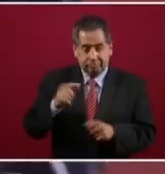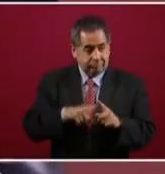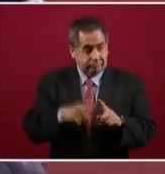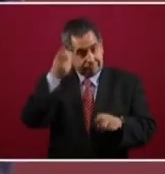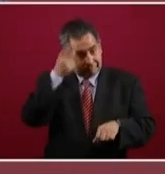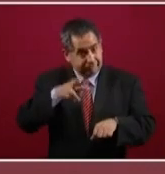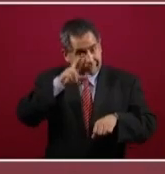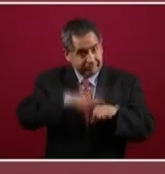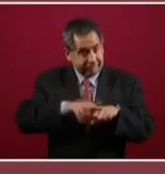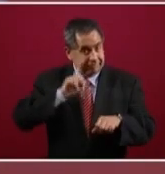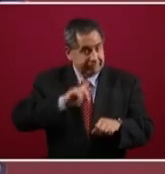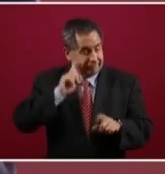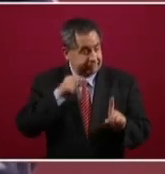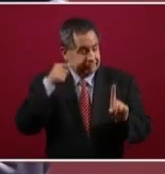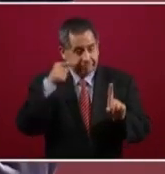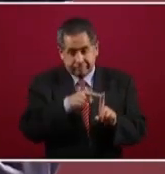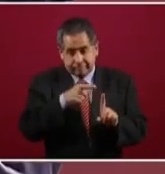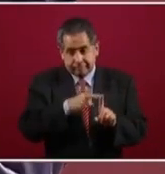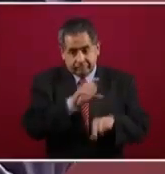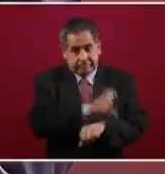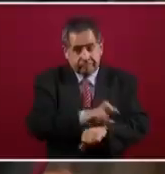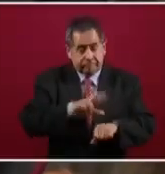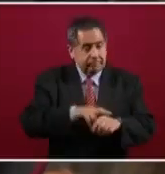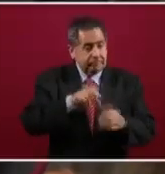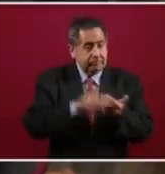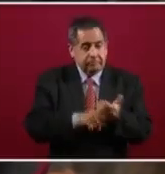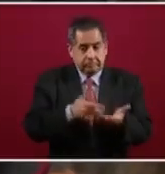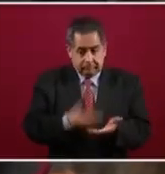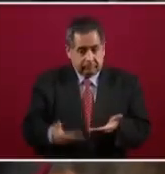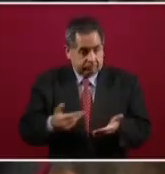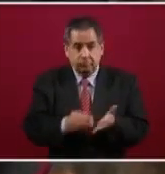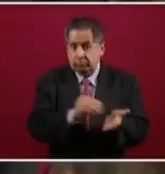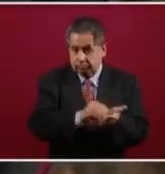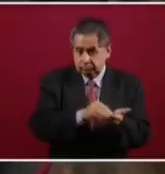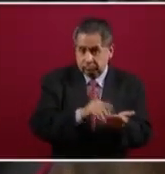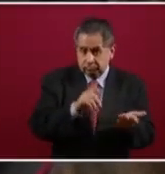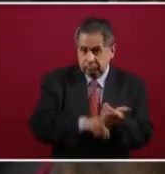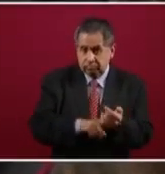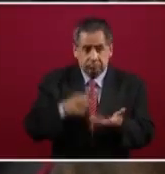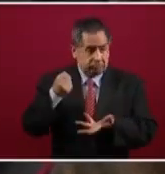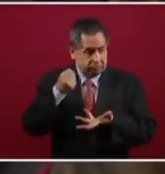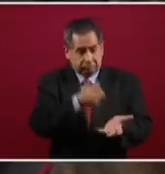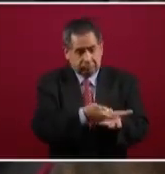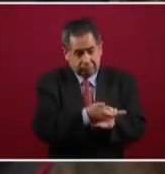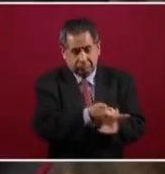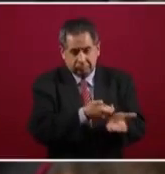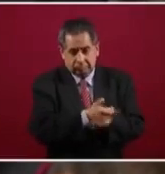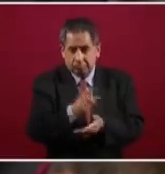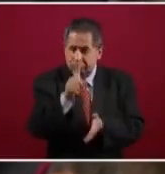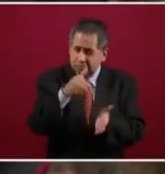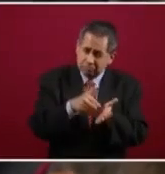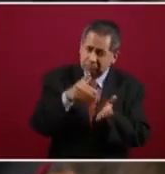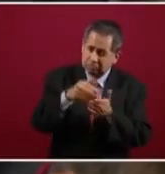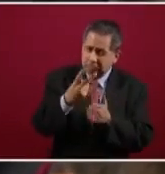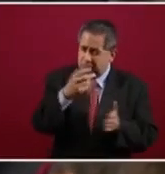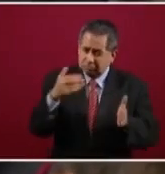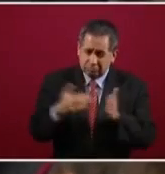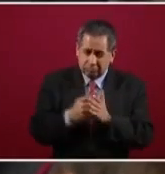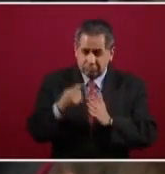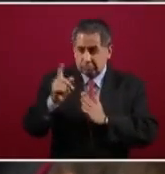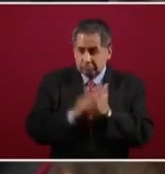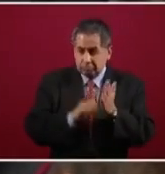directora de esta coordinación actual que está funcionando y que tiene una nómina de 1.200.000